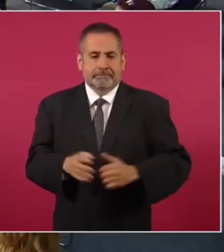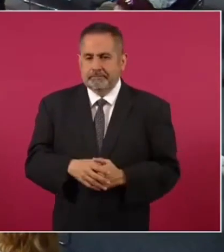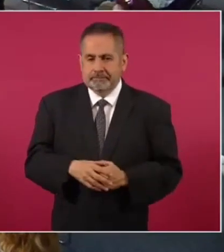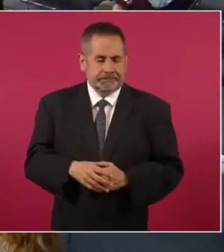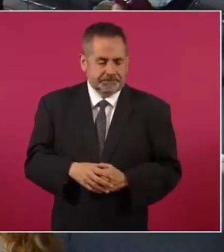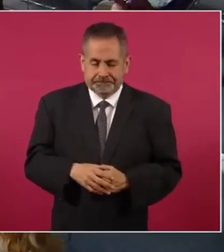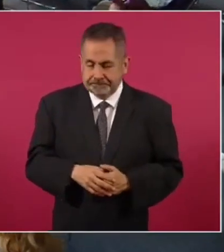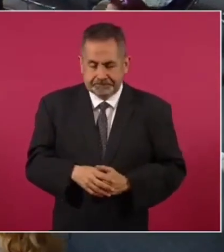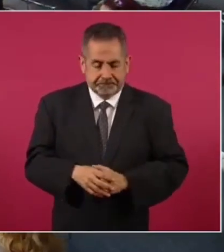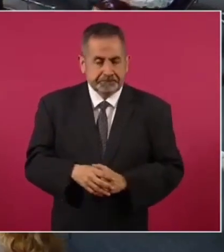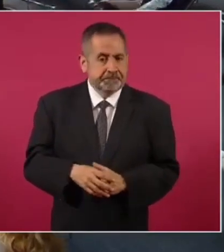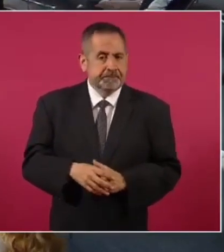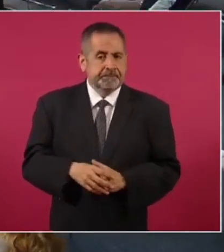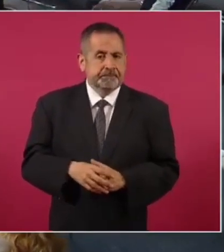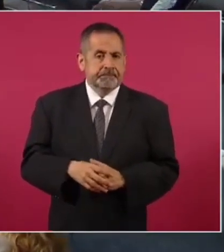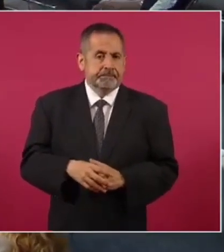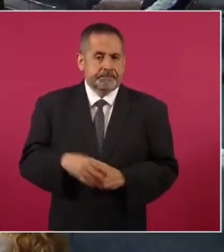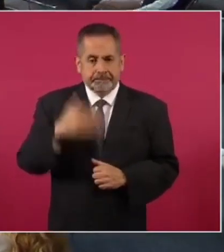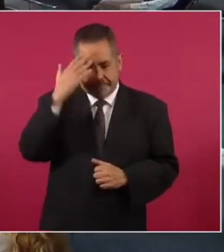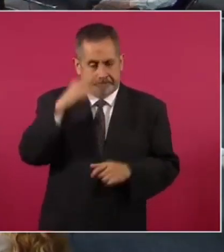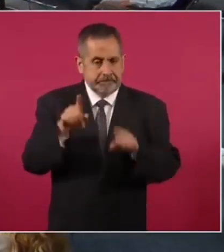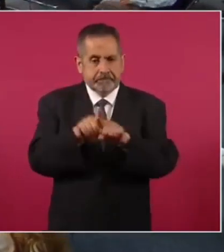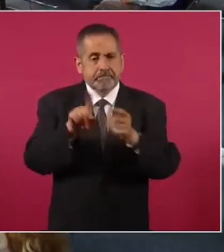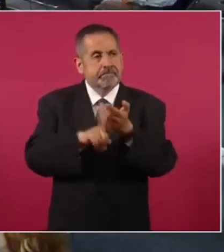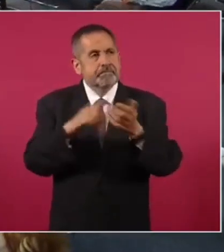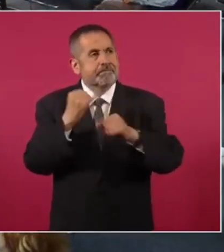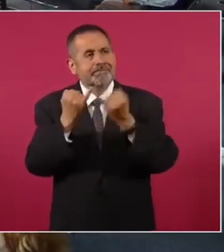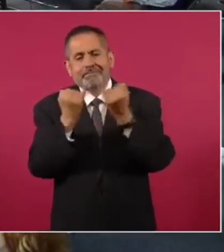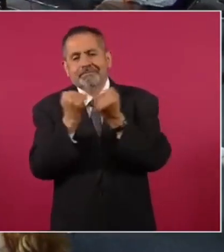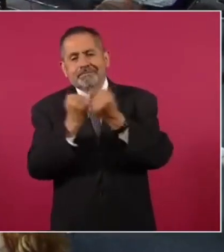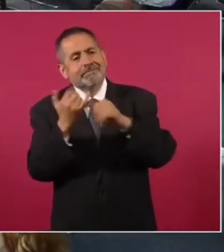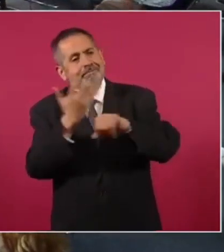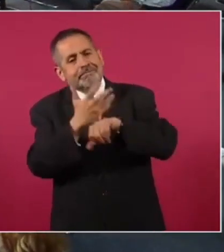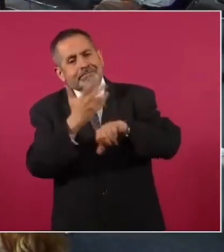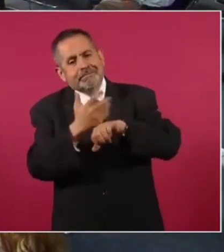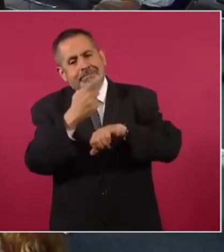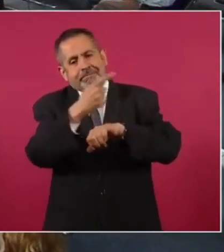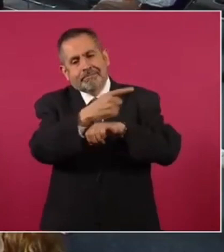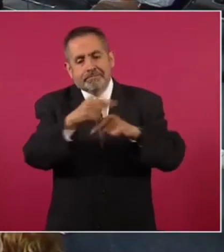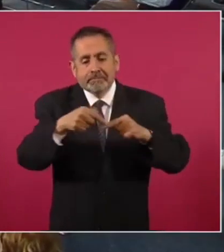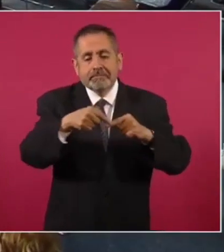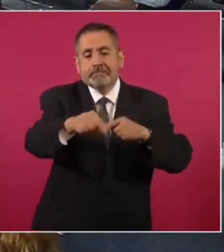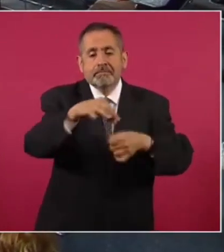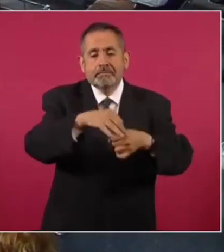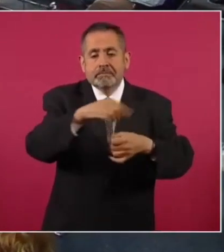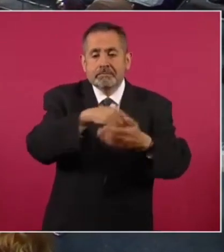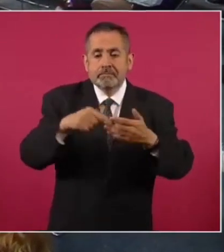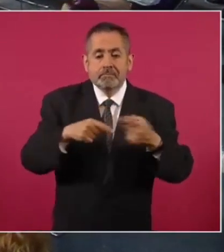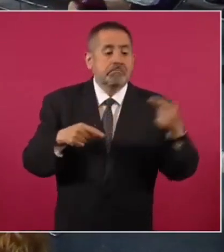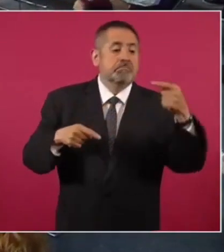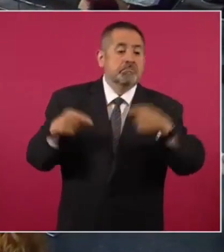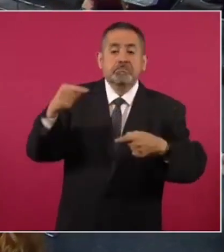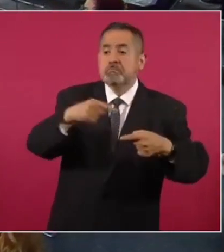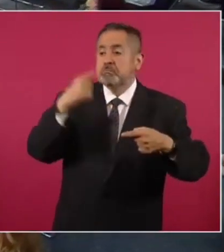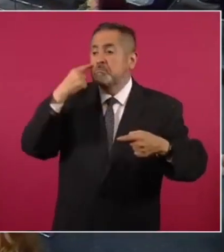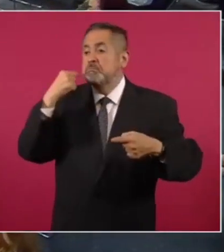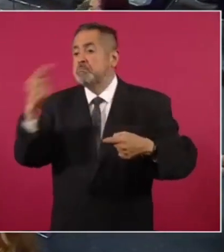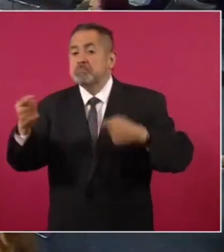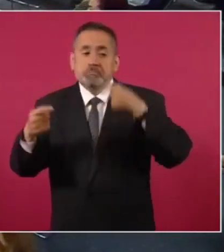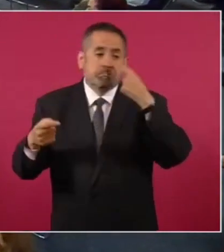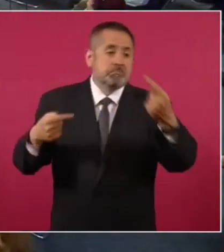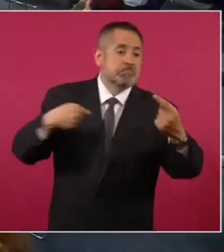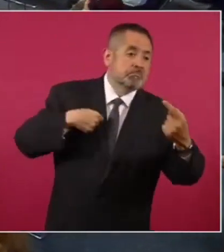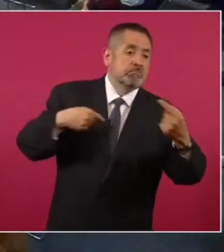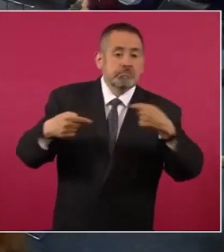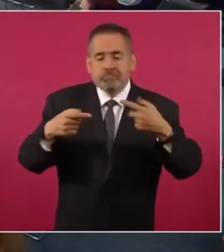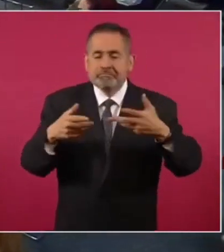es como lo que está pasando en Estados Unidos, porque esto se da en cualquier